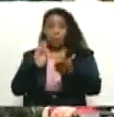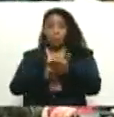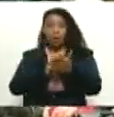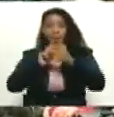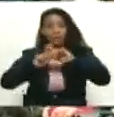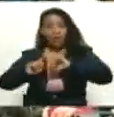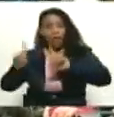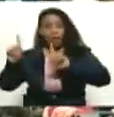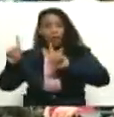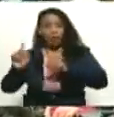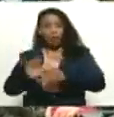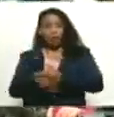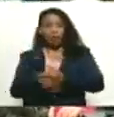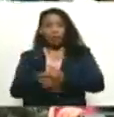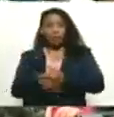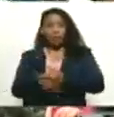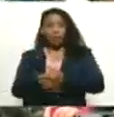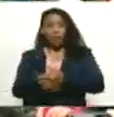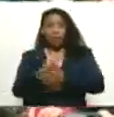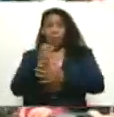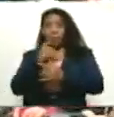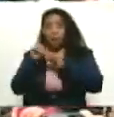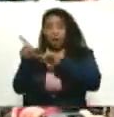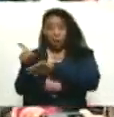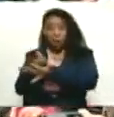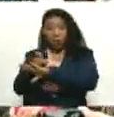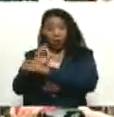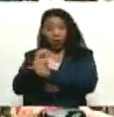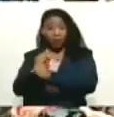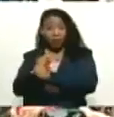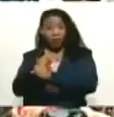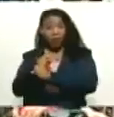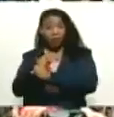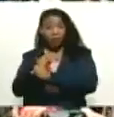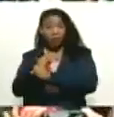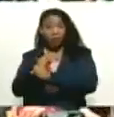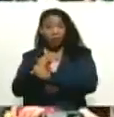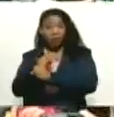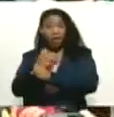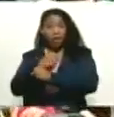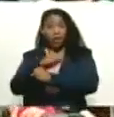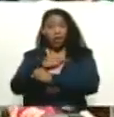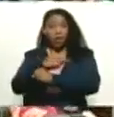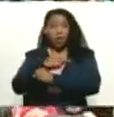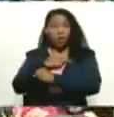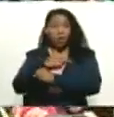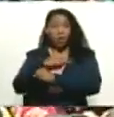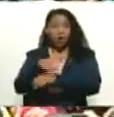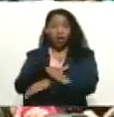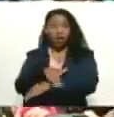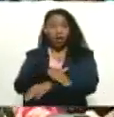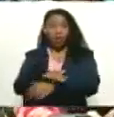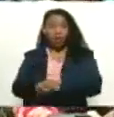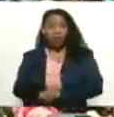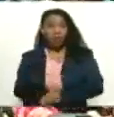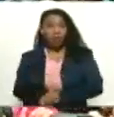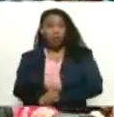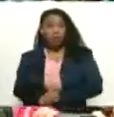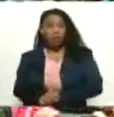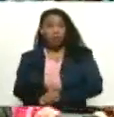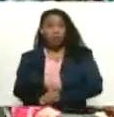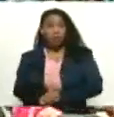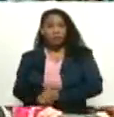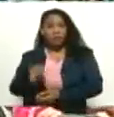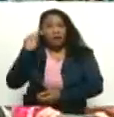revés. Si estuvieran gobernando ellos y fuéramos nosotros los que anduviéramos en la calle, ¿qué tú crees